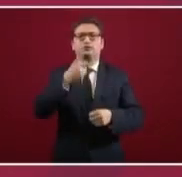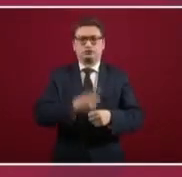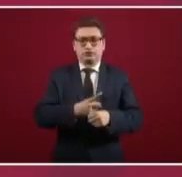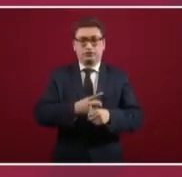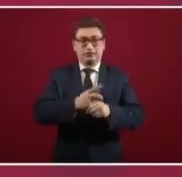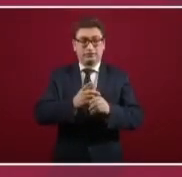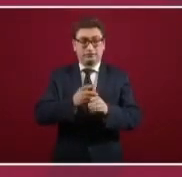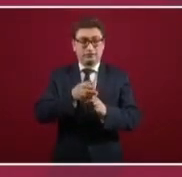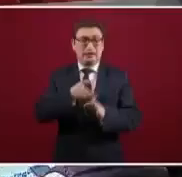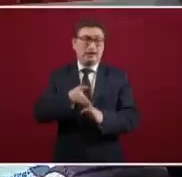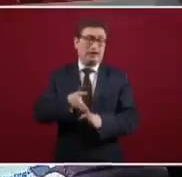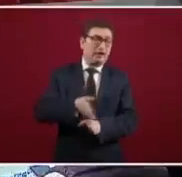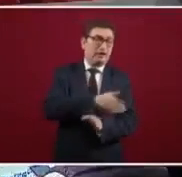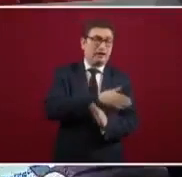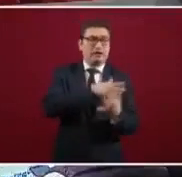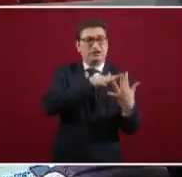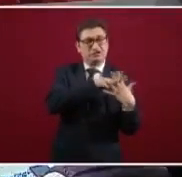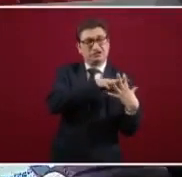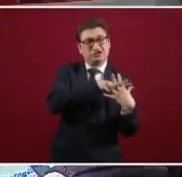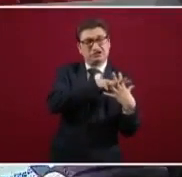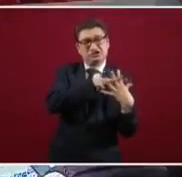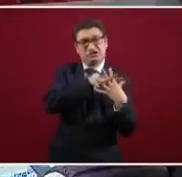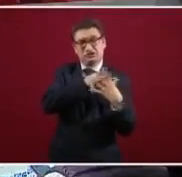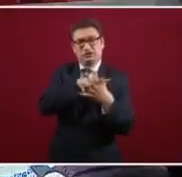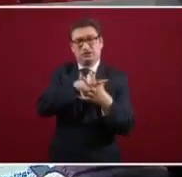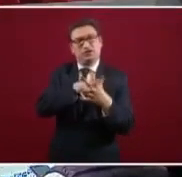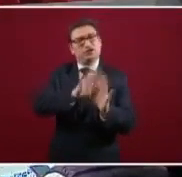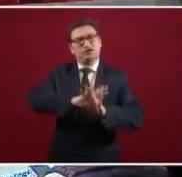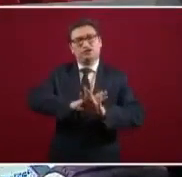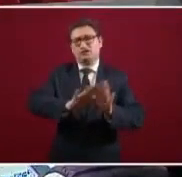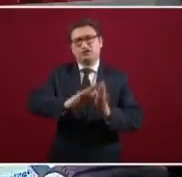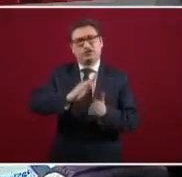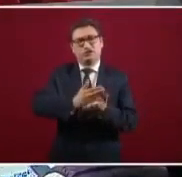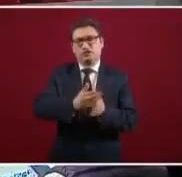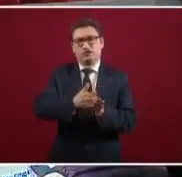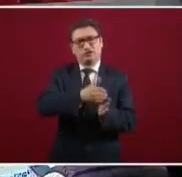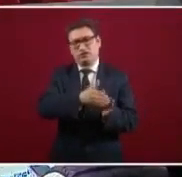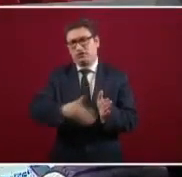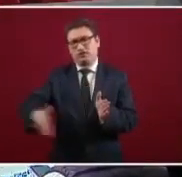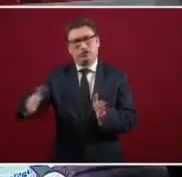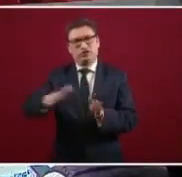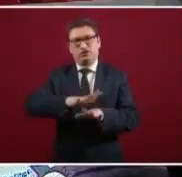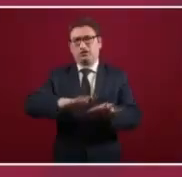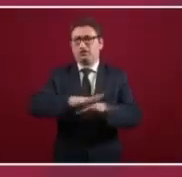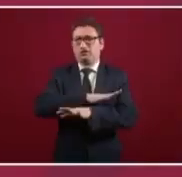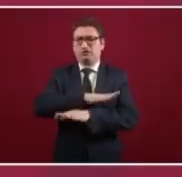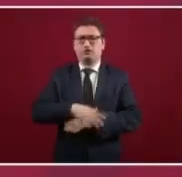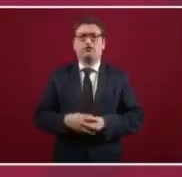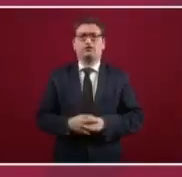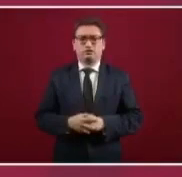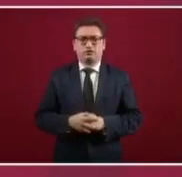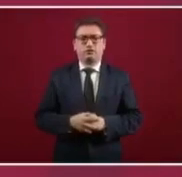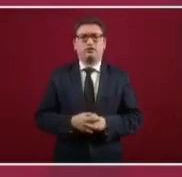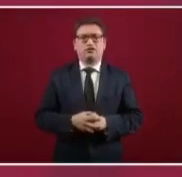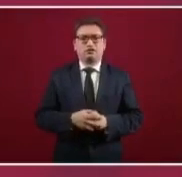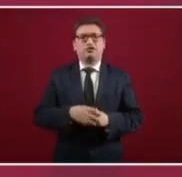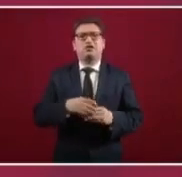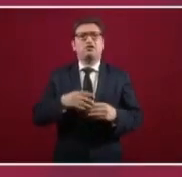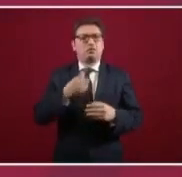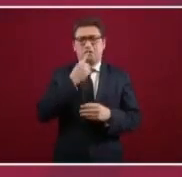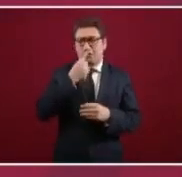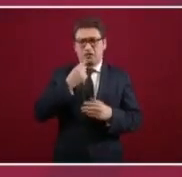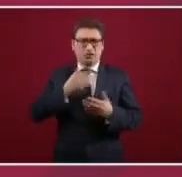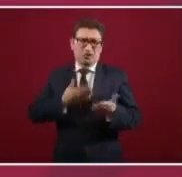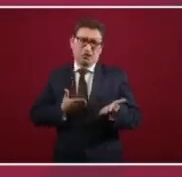guerra ya no es el uso de la fuerza la